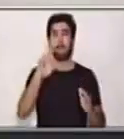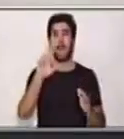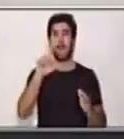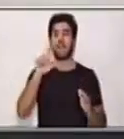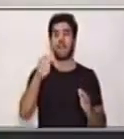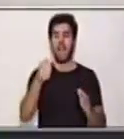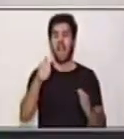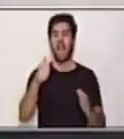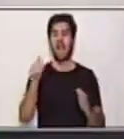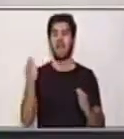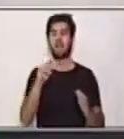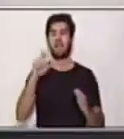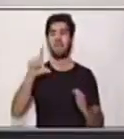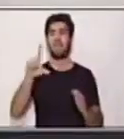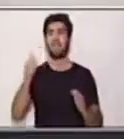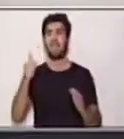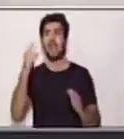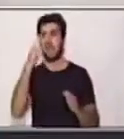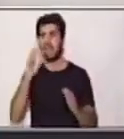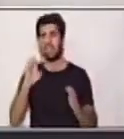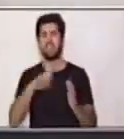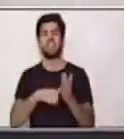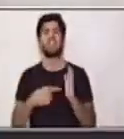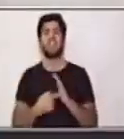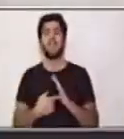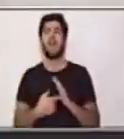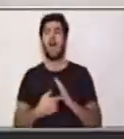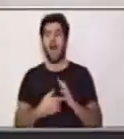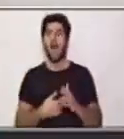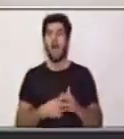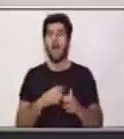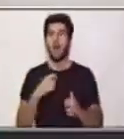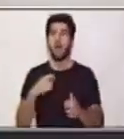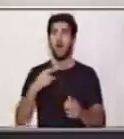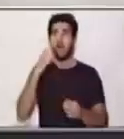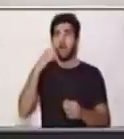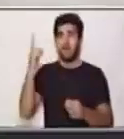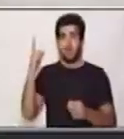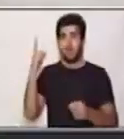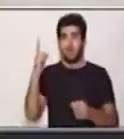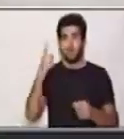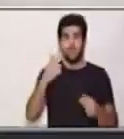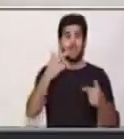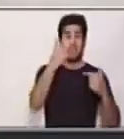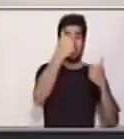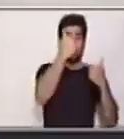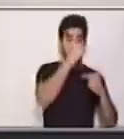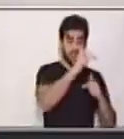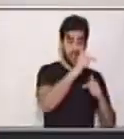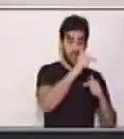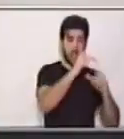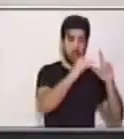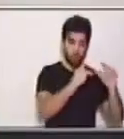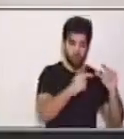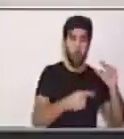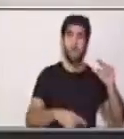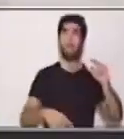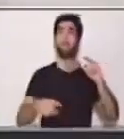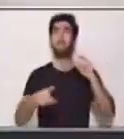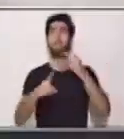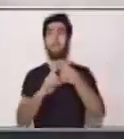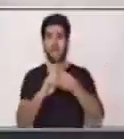clase es la suma del límite inferior más el límite superior dividido